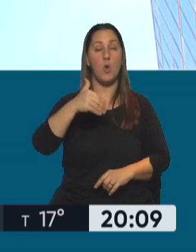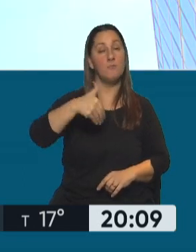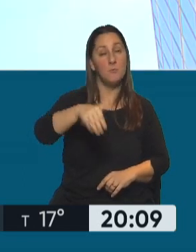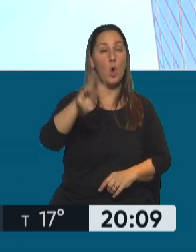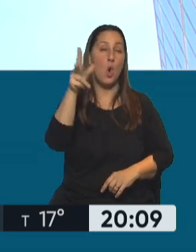más o menos